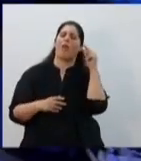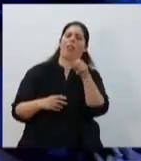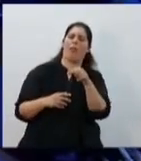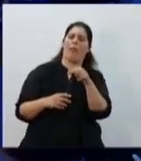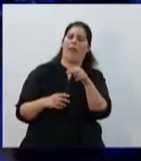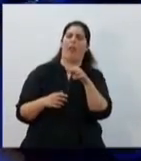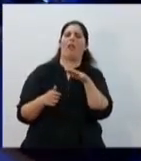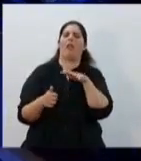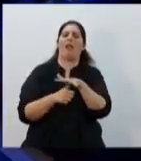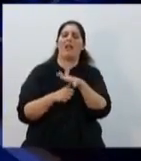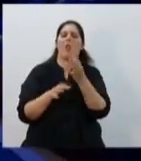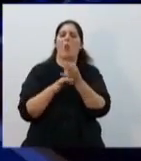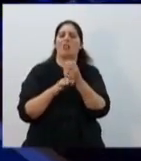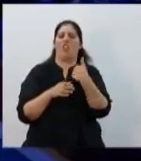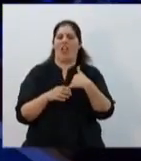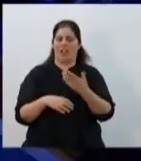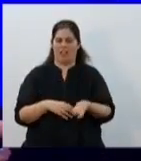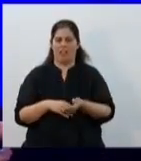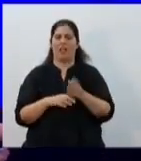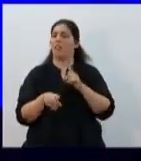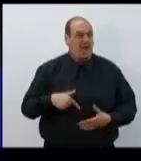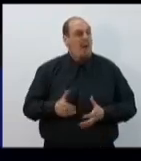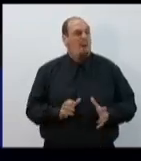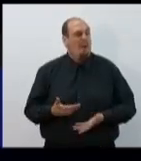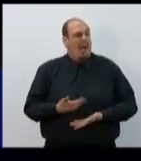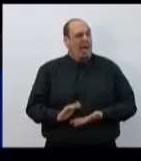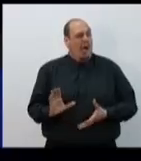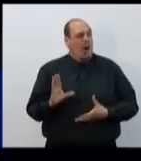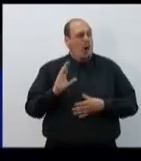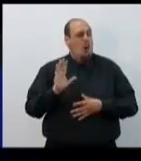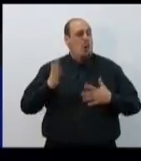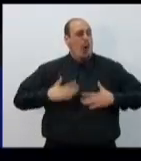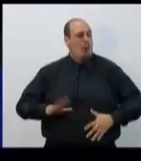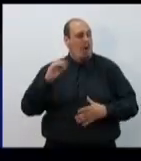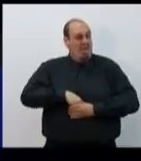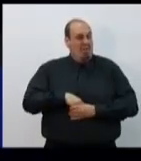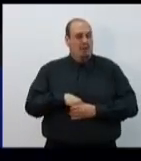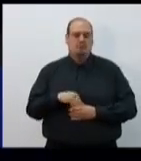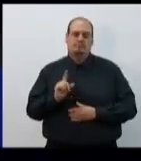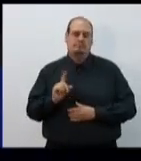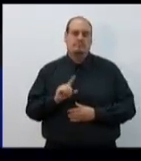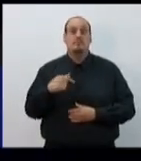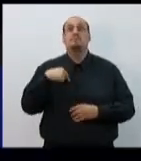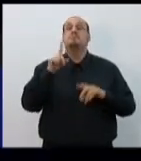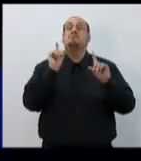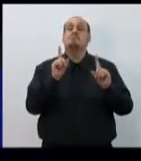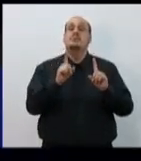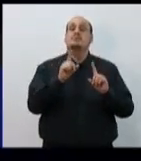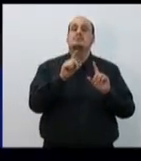de género de la educación tiempo, de la ESI. Tiempo, se cumplió su tiempo. Y con respecto a la ESI, que está planteando, bueno, lo voy a